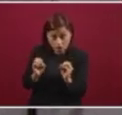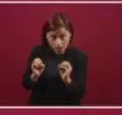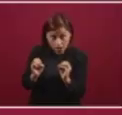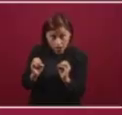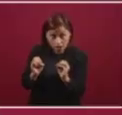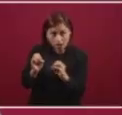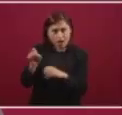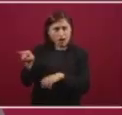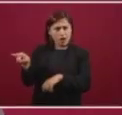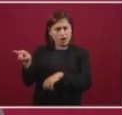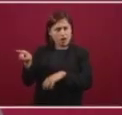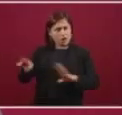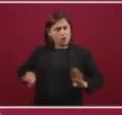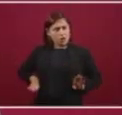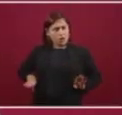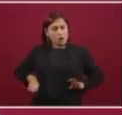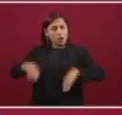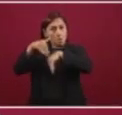sumisos,